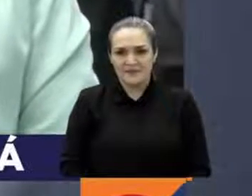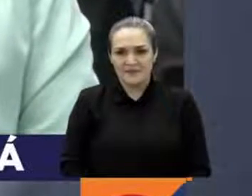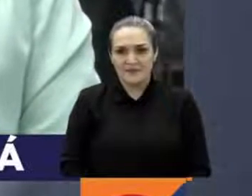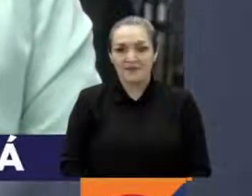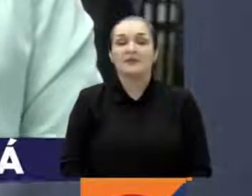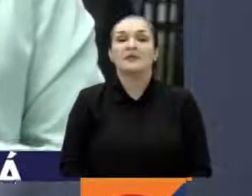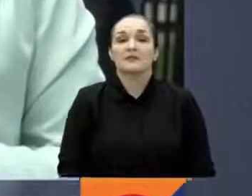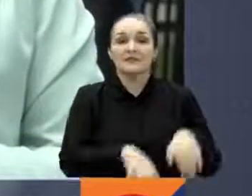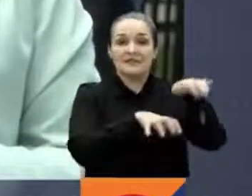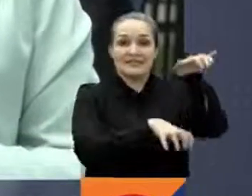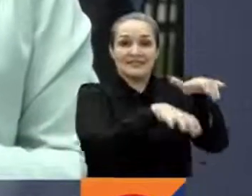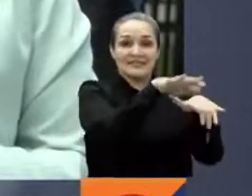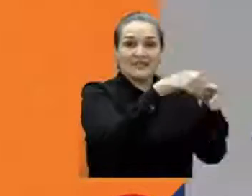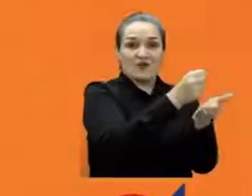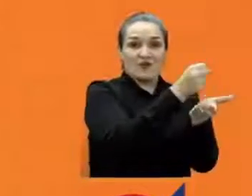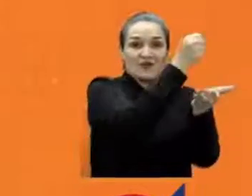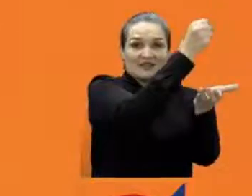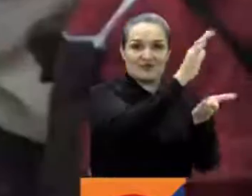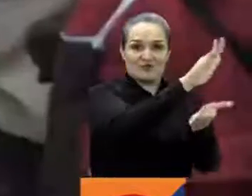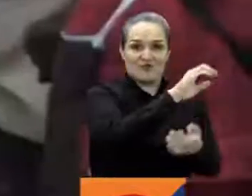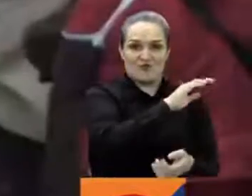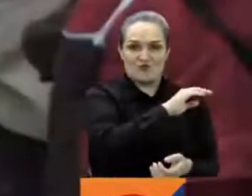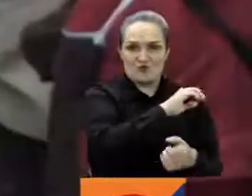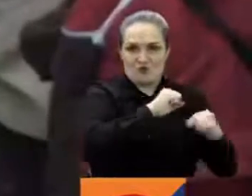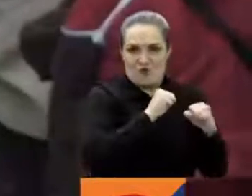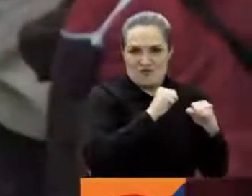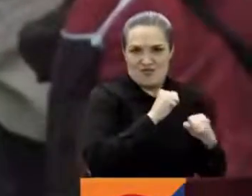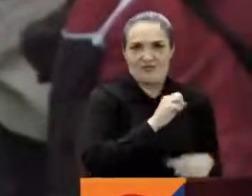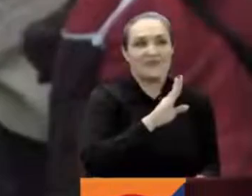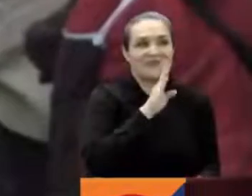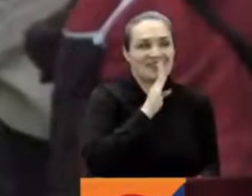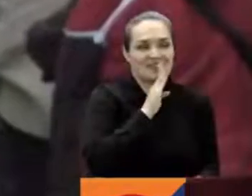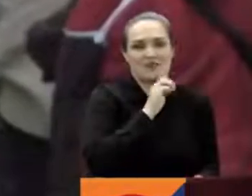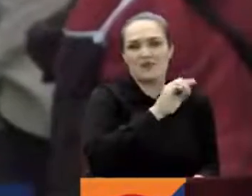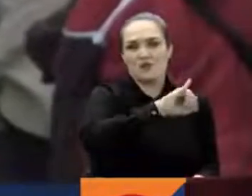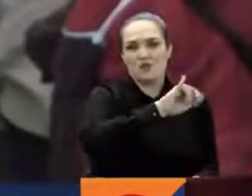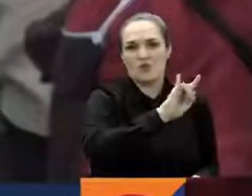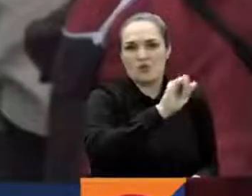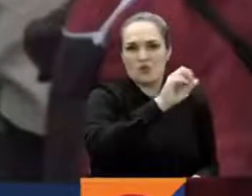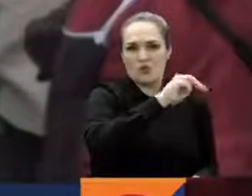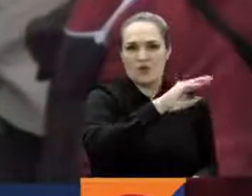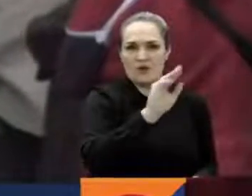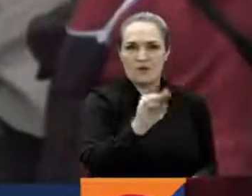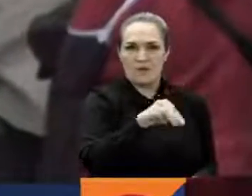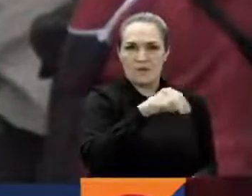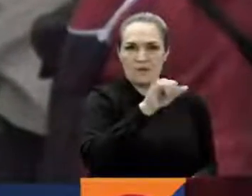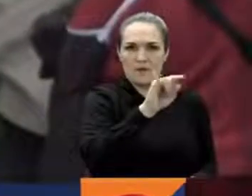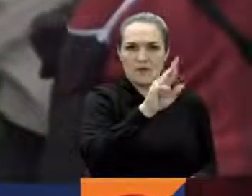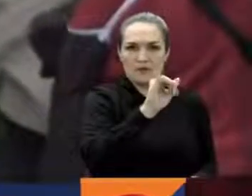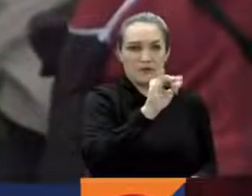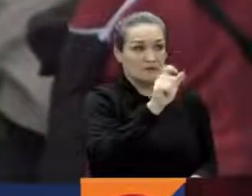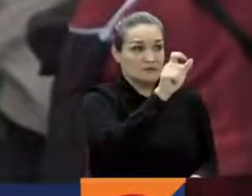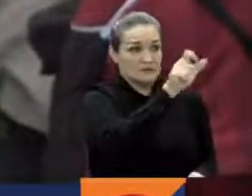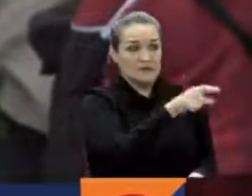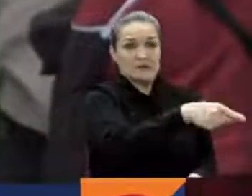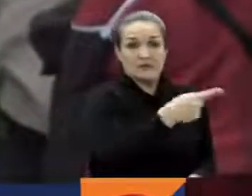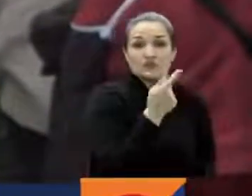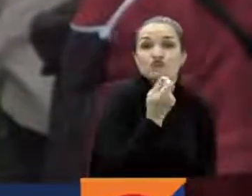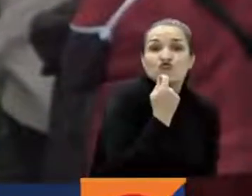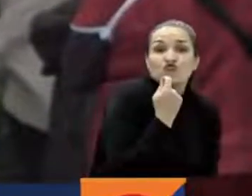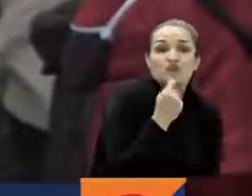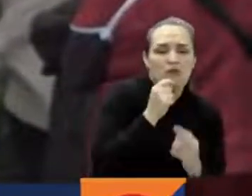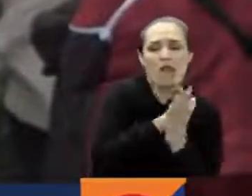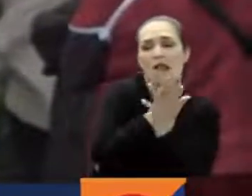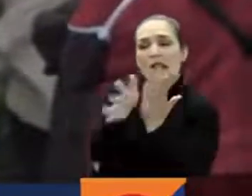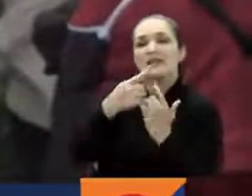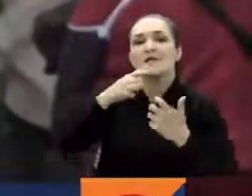El secretario de Hacienda, Juan Mauricio Ramírez, aseguró en una reunión hace pocos minutos que varias de las problemáticas